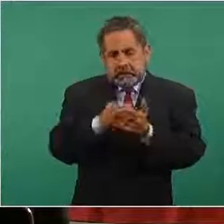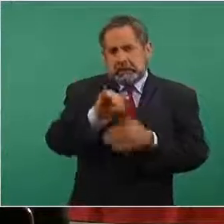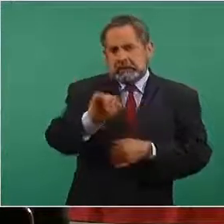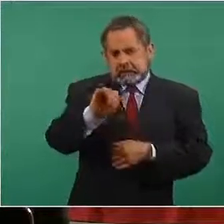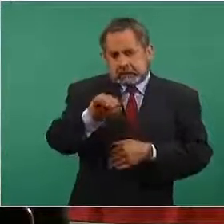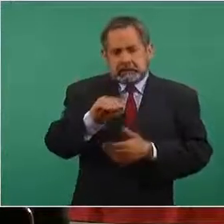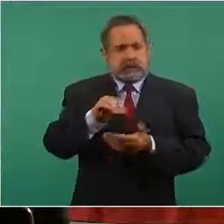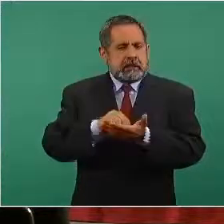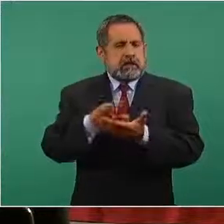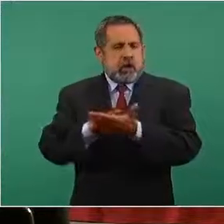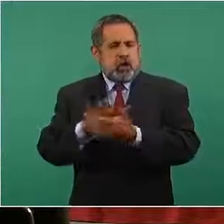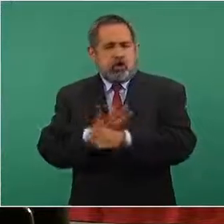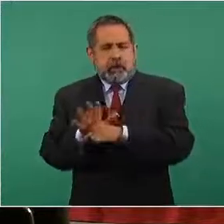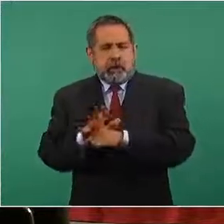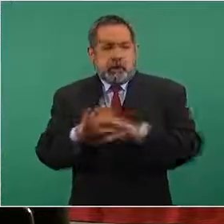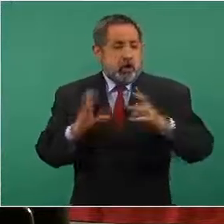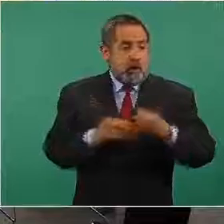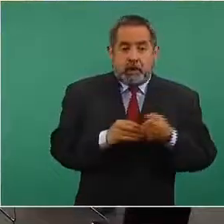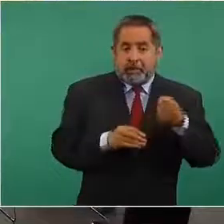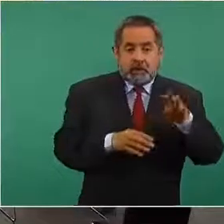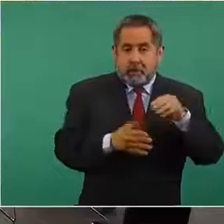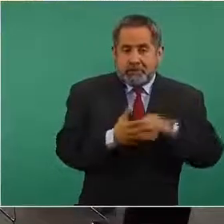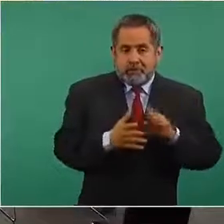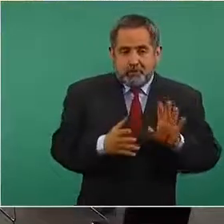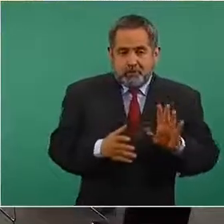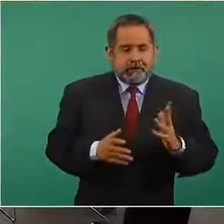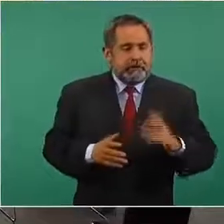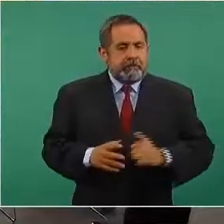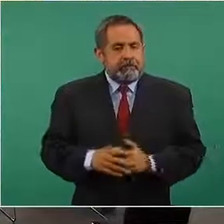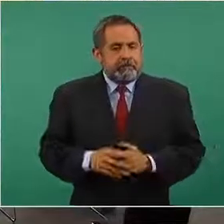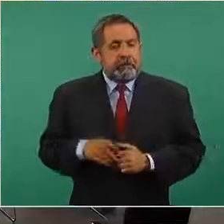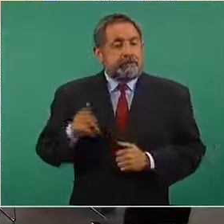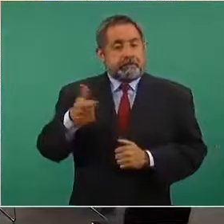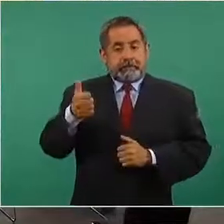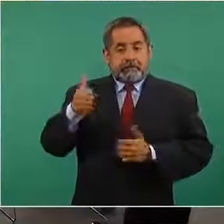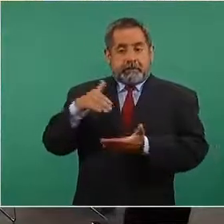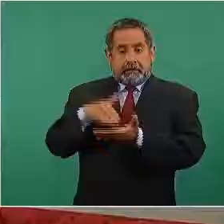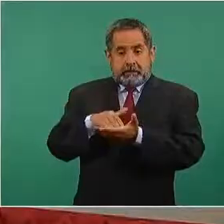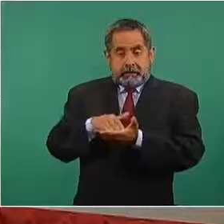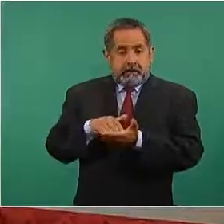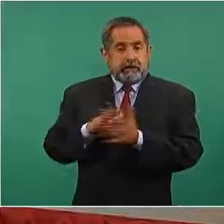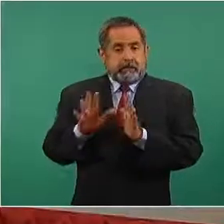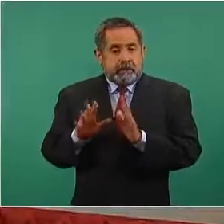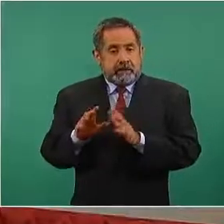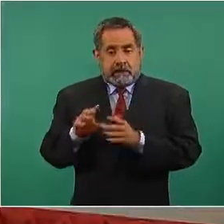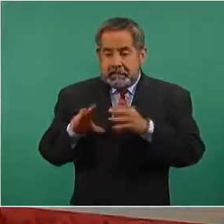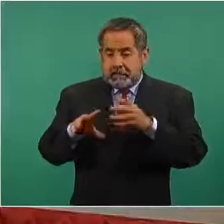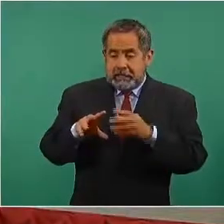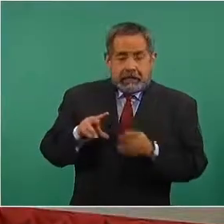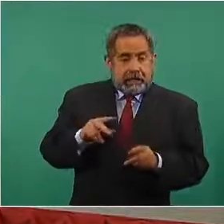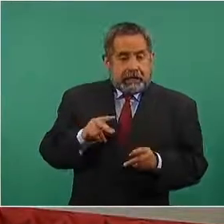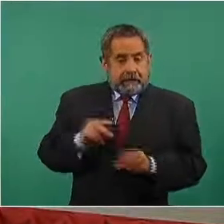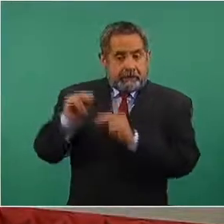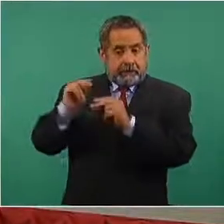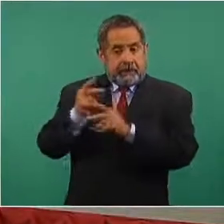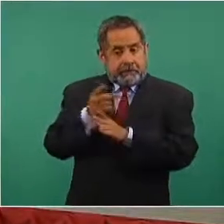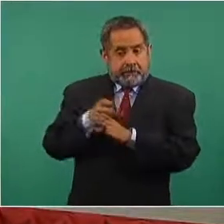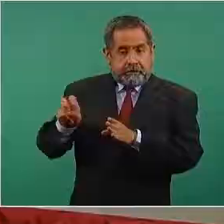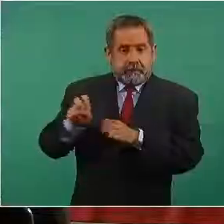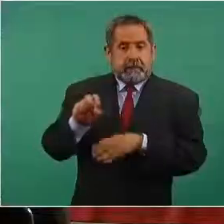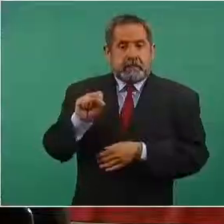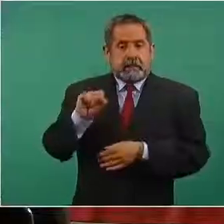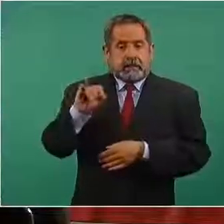se dictaminó como COVID. Y estas 6,000 están ya en el CISBER, porque también es una de las fuentes